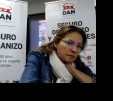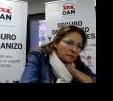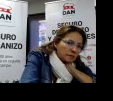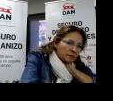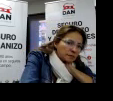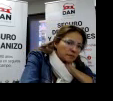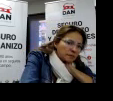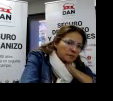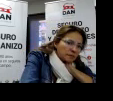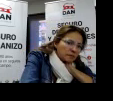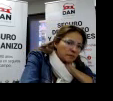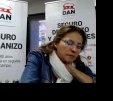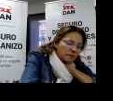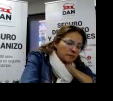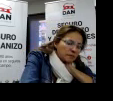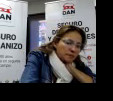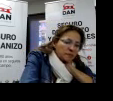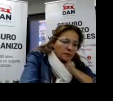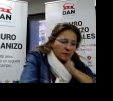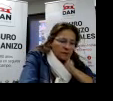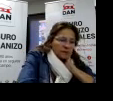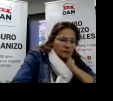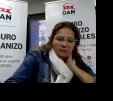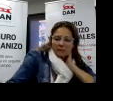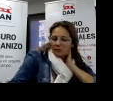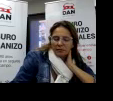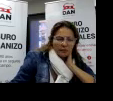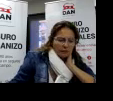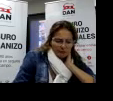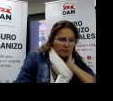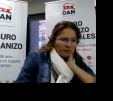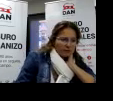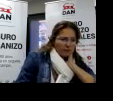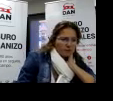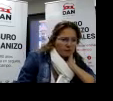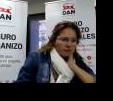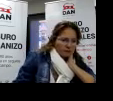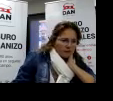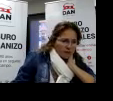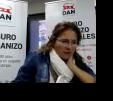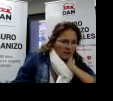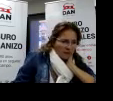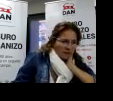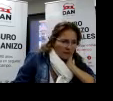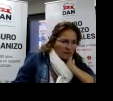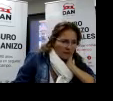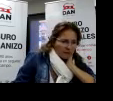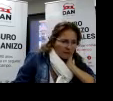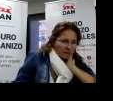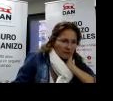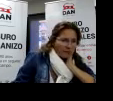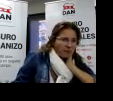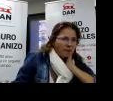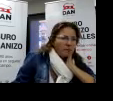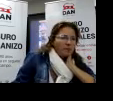a normalizar un poco la situación. Y con respecto a las temperaturas, bueno, acá también tenemos algunos cambios en donde se